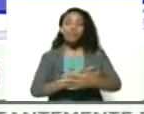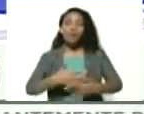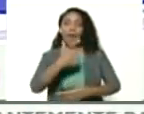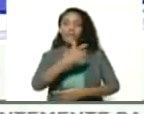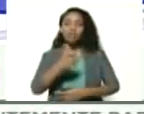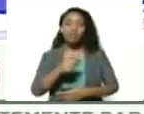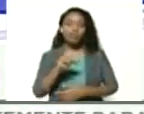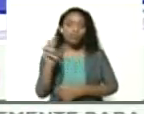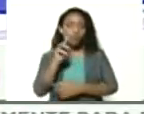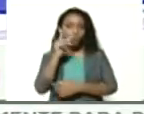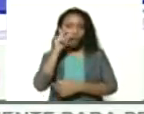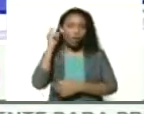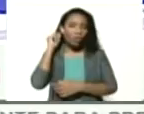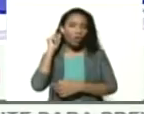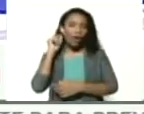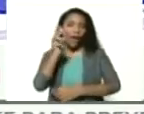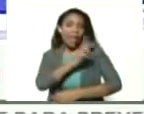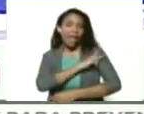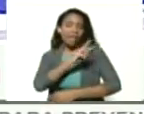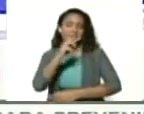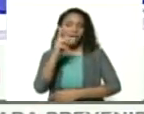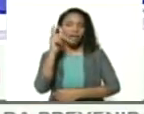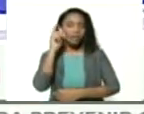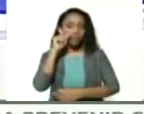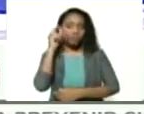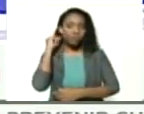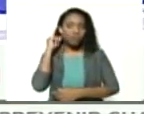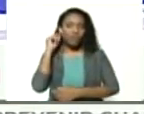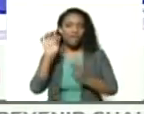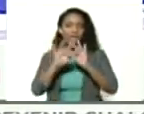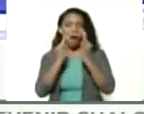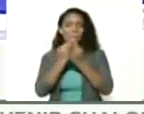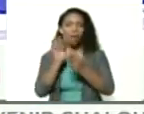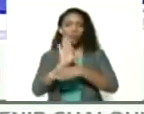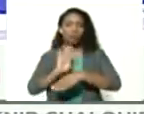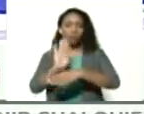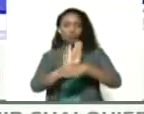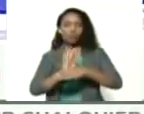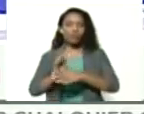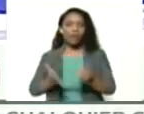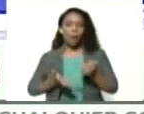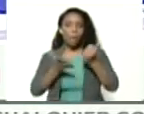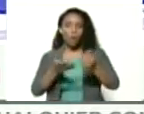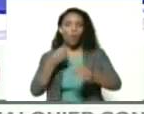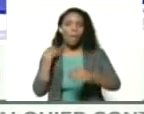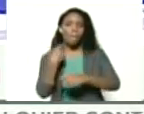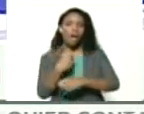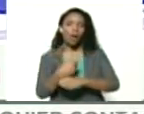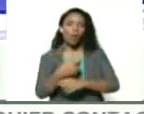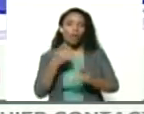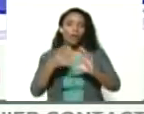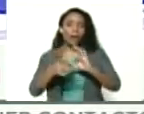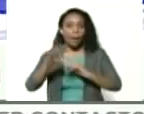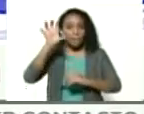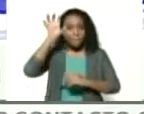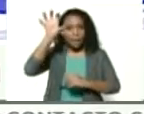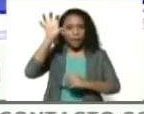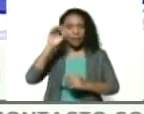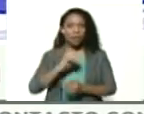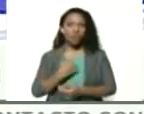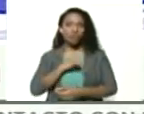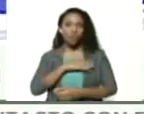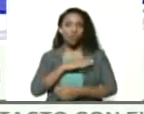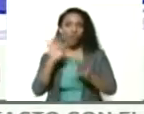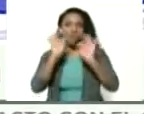venezolanos, jefes y jefas de familia, que protegemos mensualmente a través de los bonos del carnet de la patria. Hemos tomado medidas